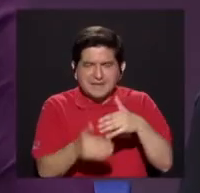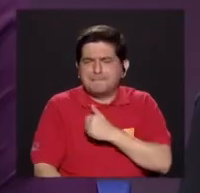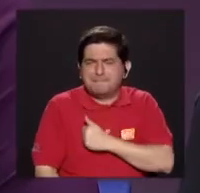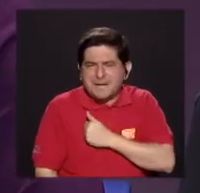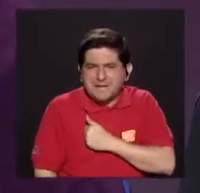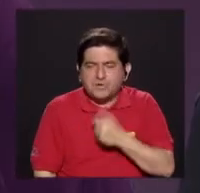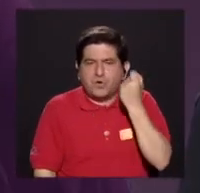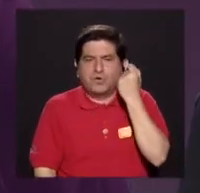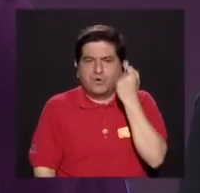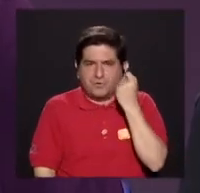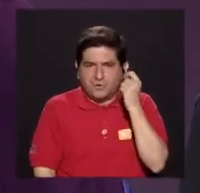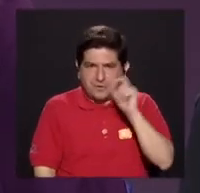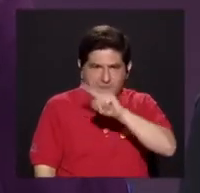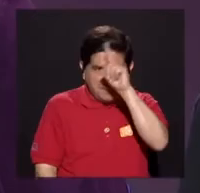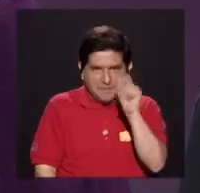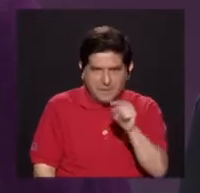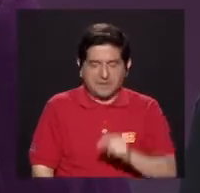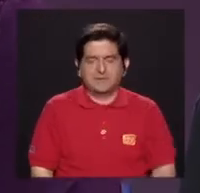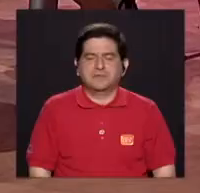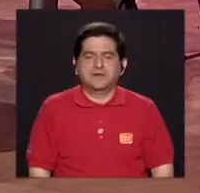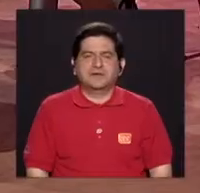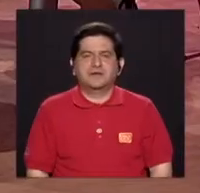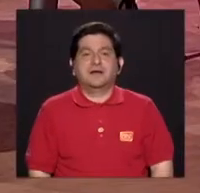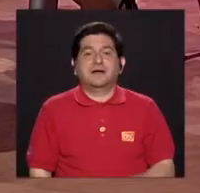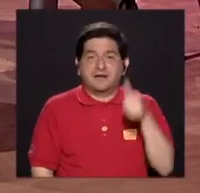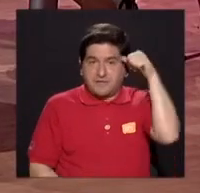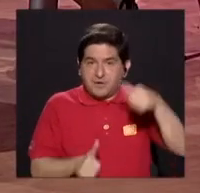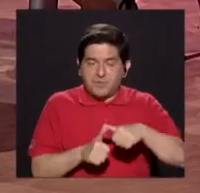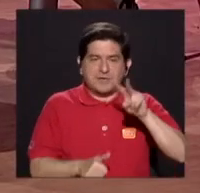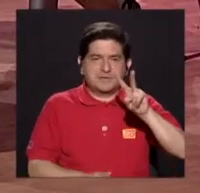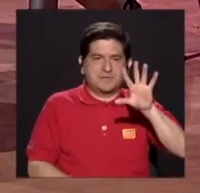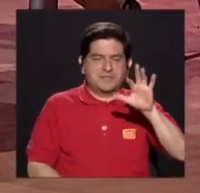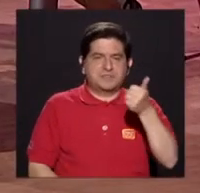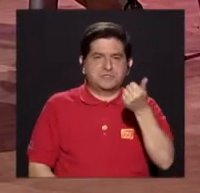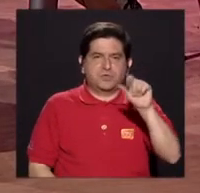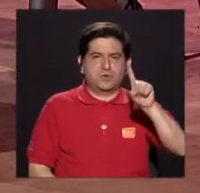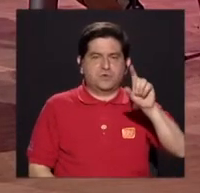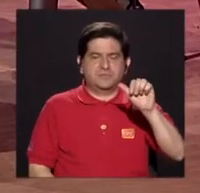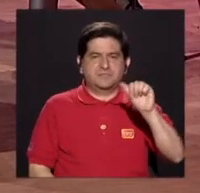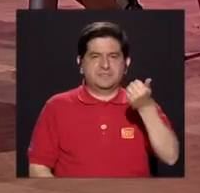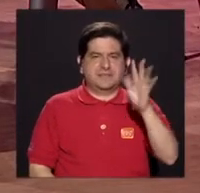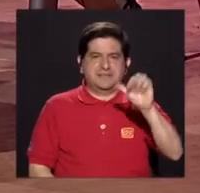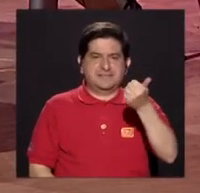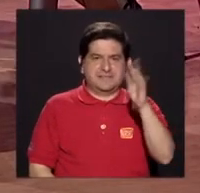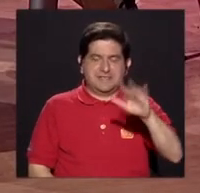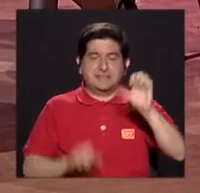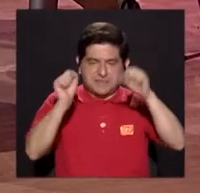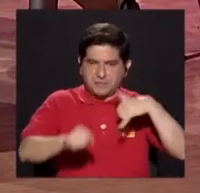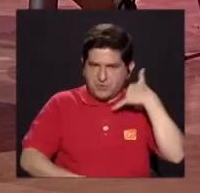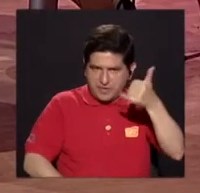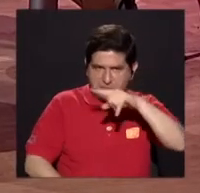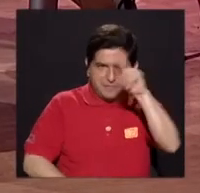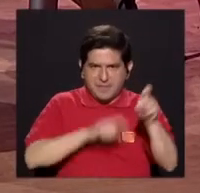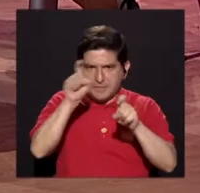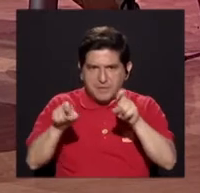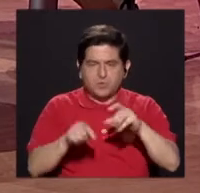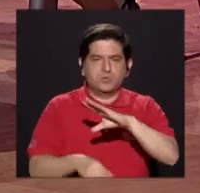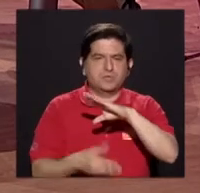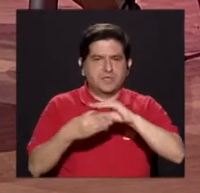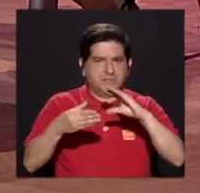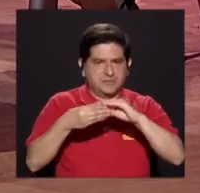Les recuerdo que pueden llamar al 25-11-15 para sus preguntas o comentarios sobre este tema. Sí, perdón. Gracias. Es cierto. Sí. Entonces, la